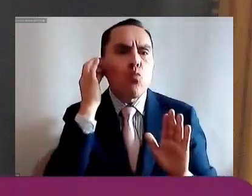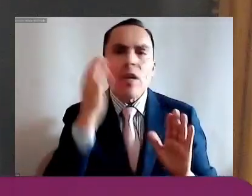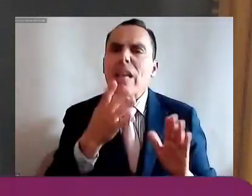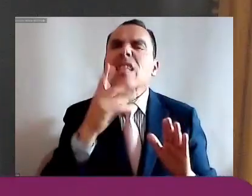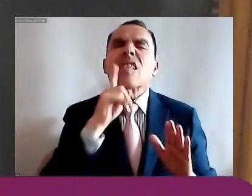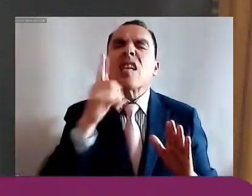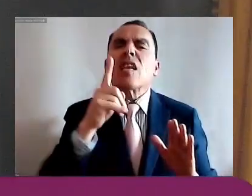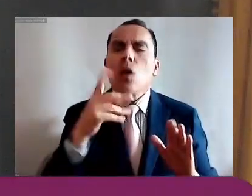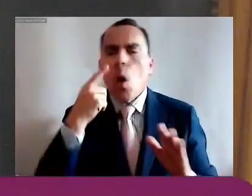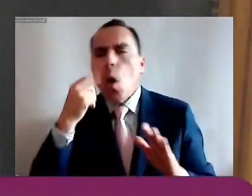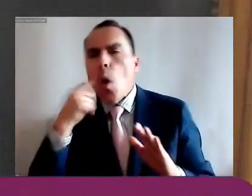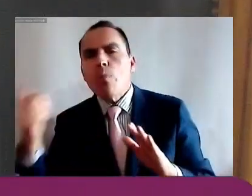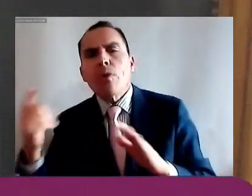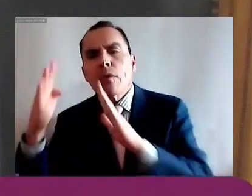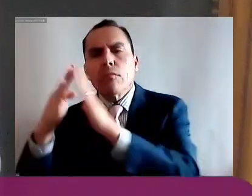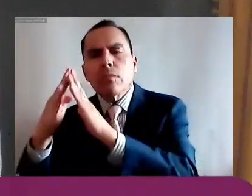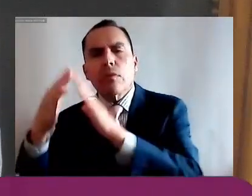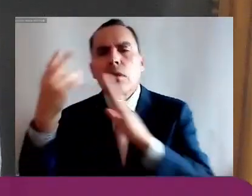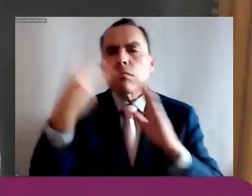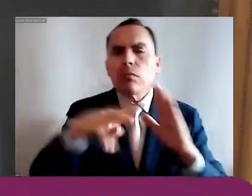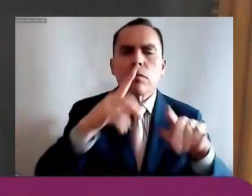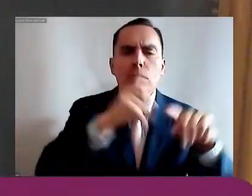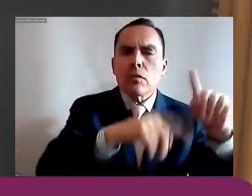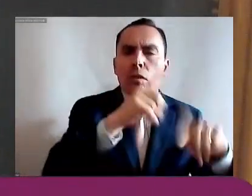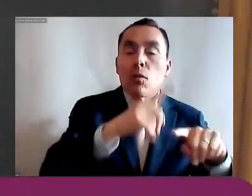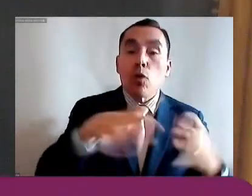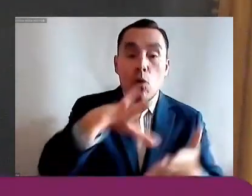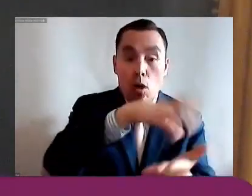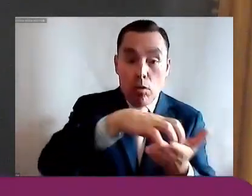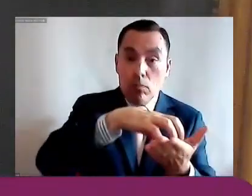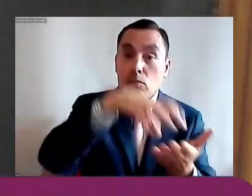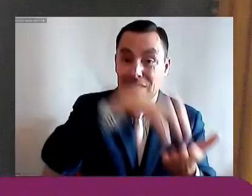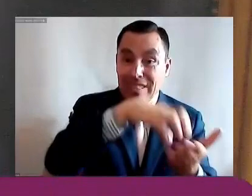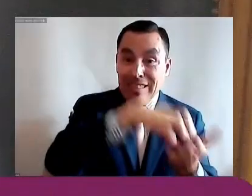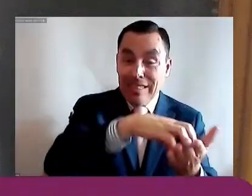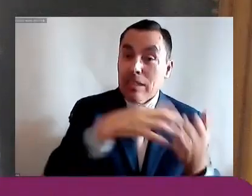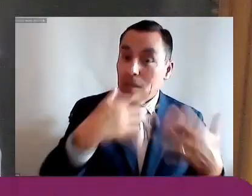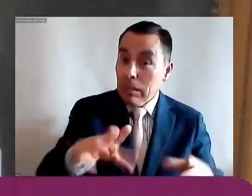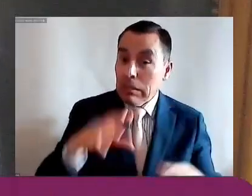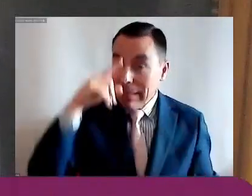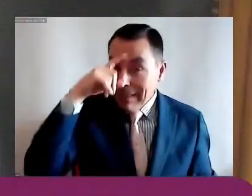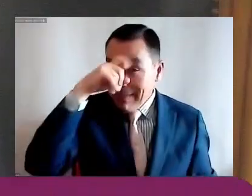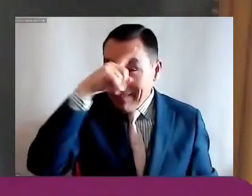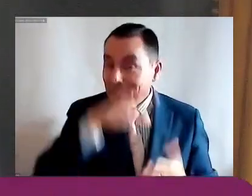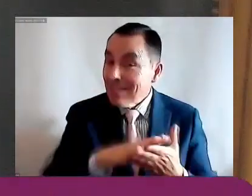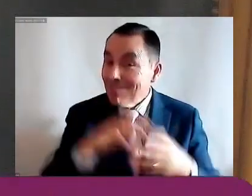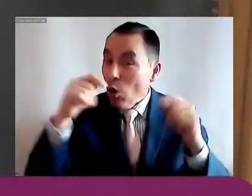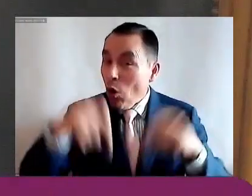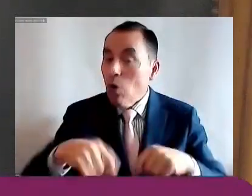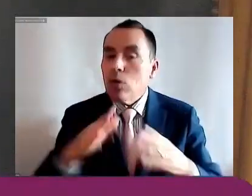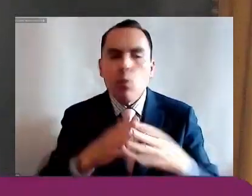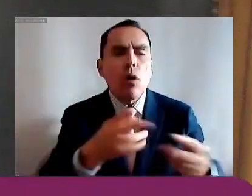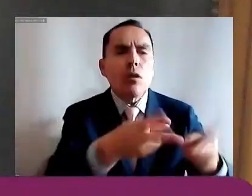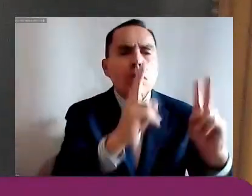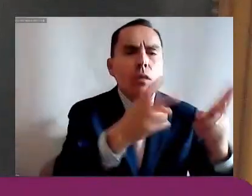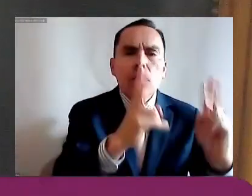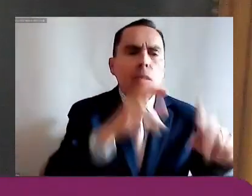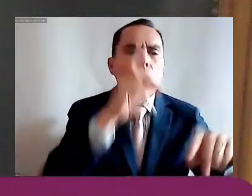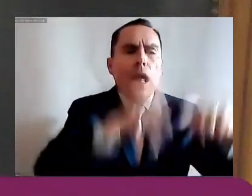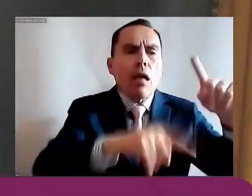precaución, incluso a nivel regional. Por dicho motivo, es difícil generalizar acerca de los derechos a la tierra de las